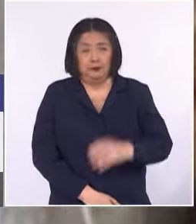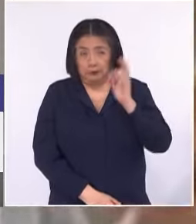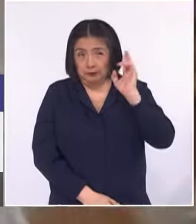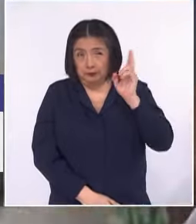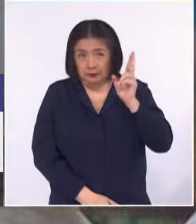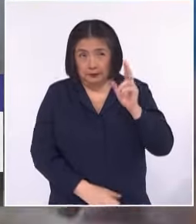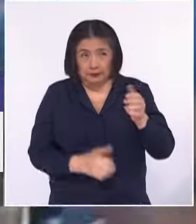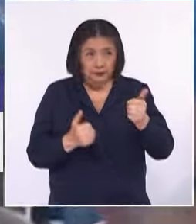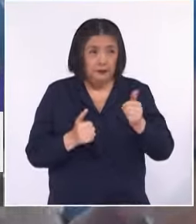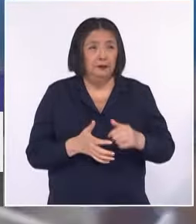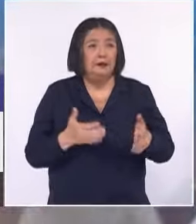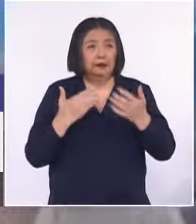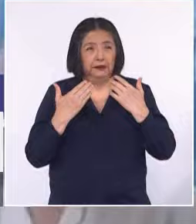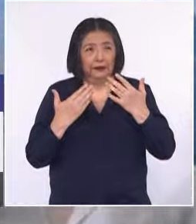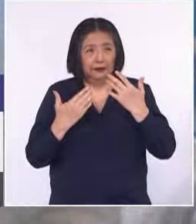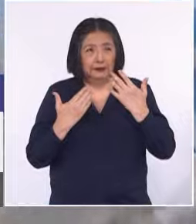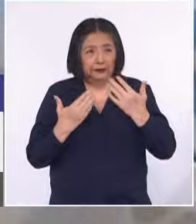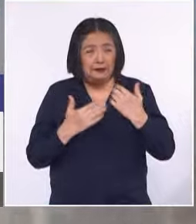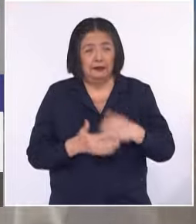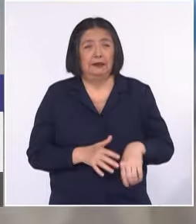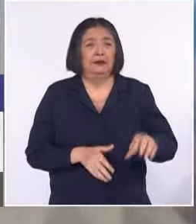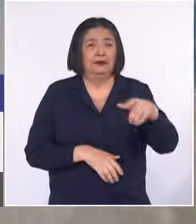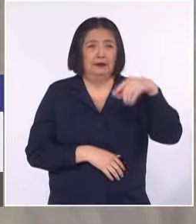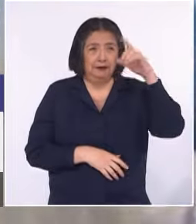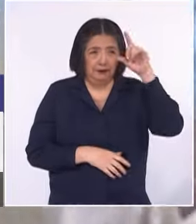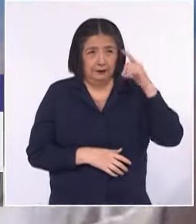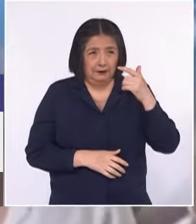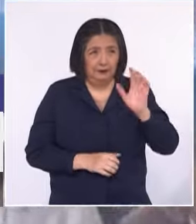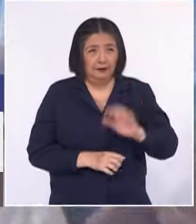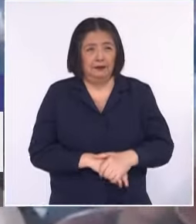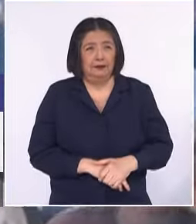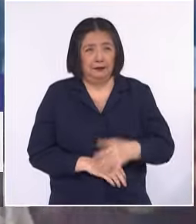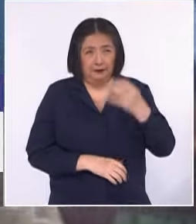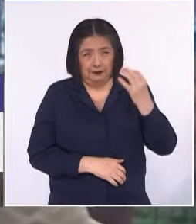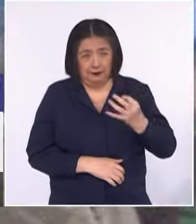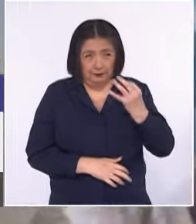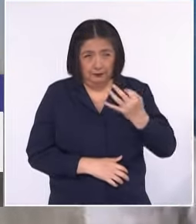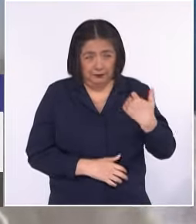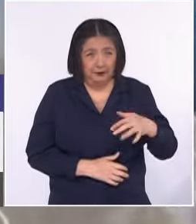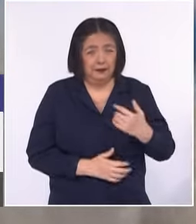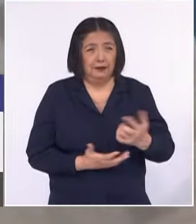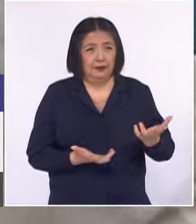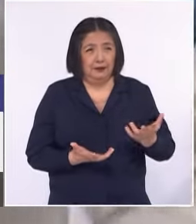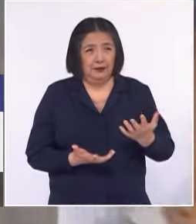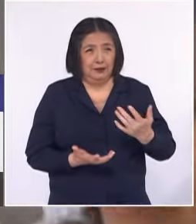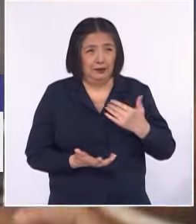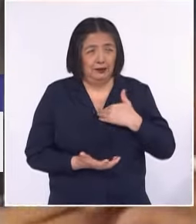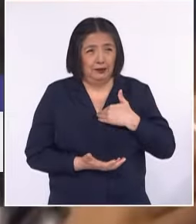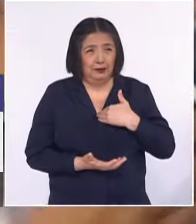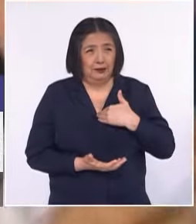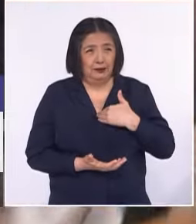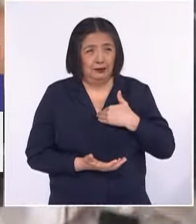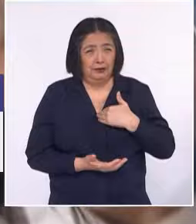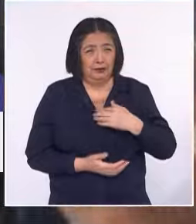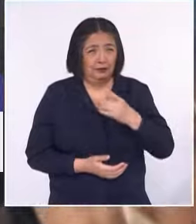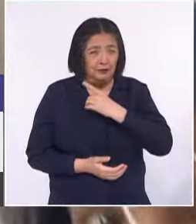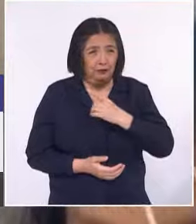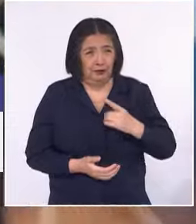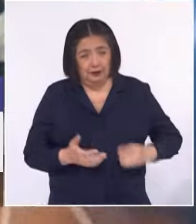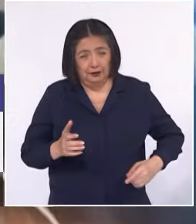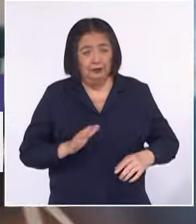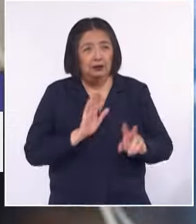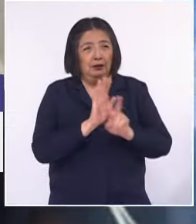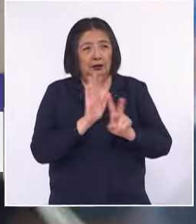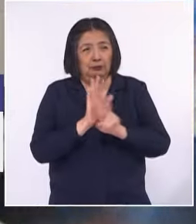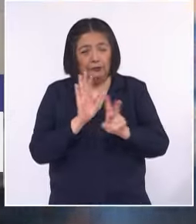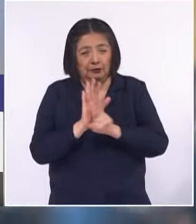Profesor, ¿cómo está? Gracias, gracias Lorena. En verdad, yo soy el director del voluntariado